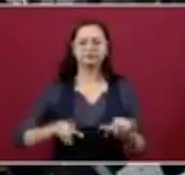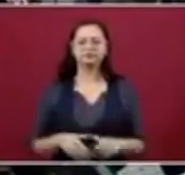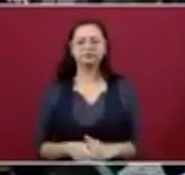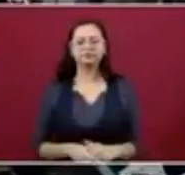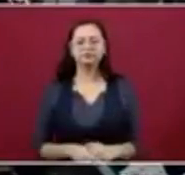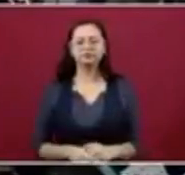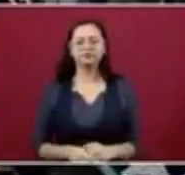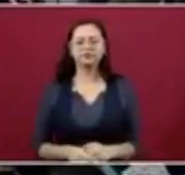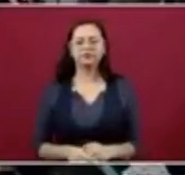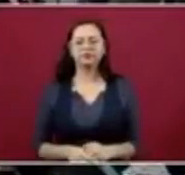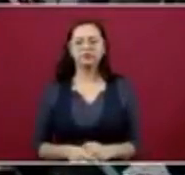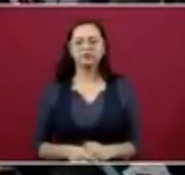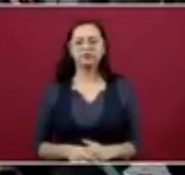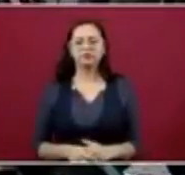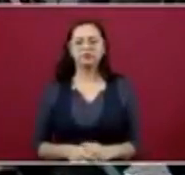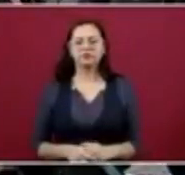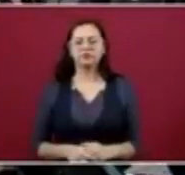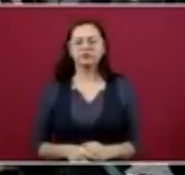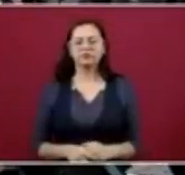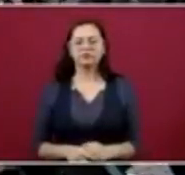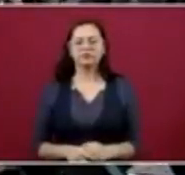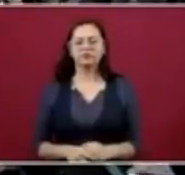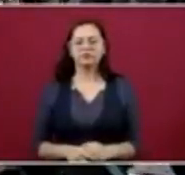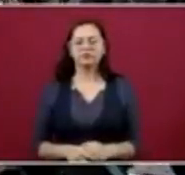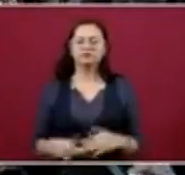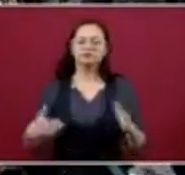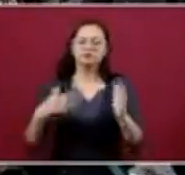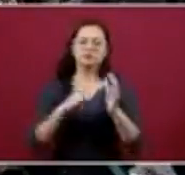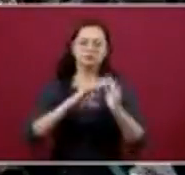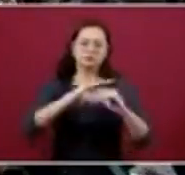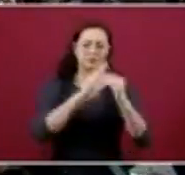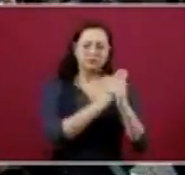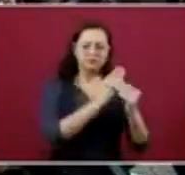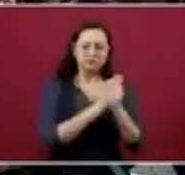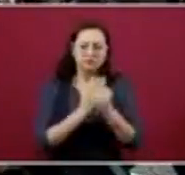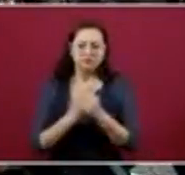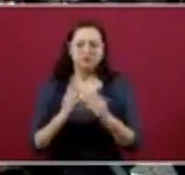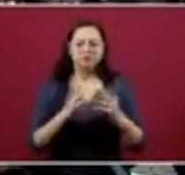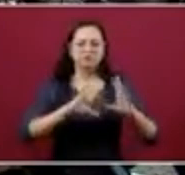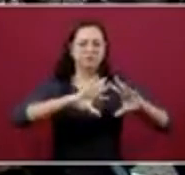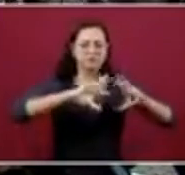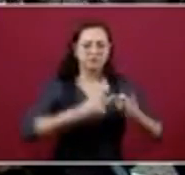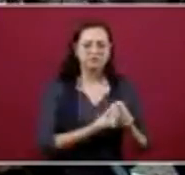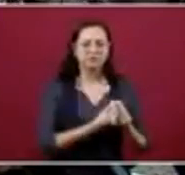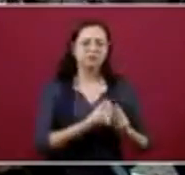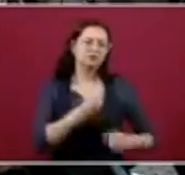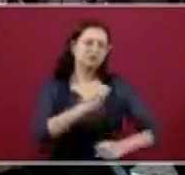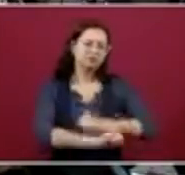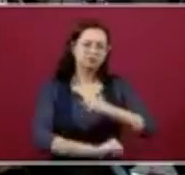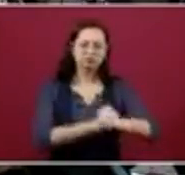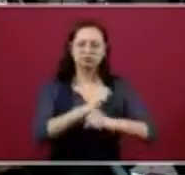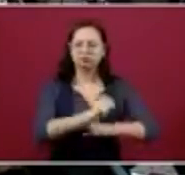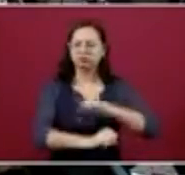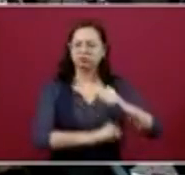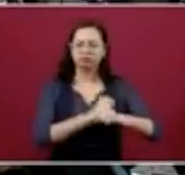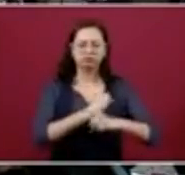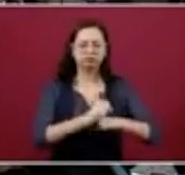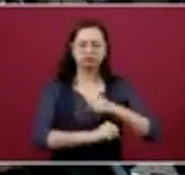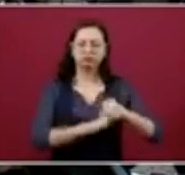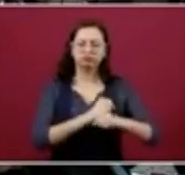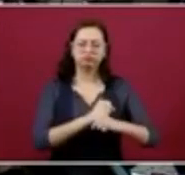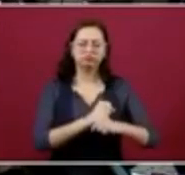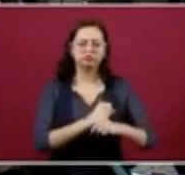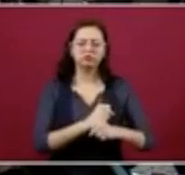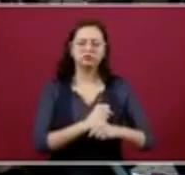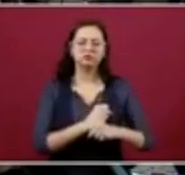la conformación de estos documentos viene de hace muchos años, es una